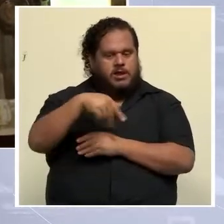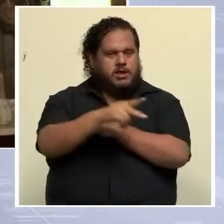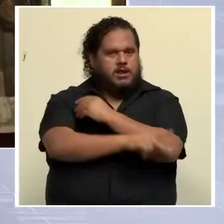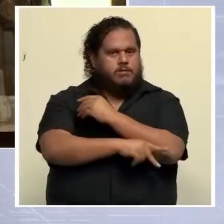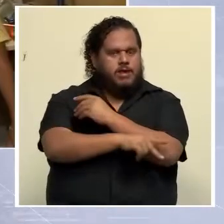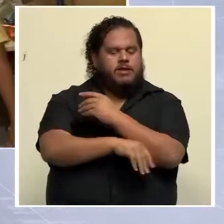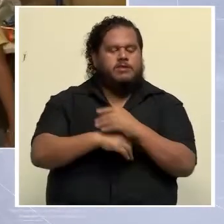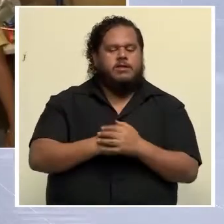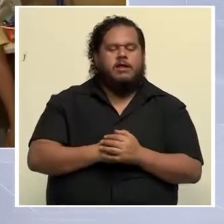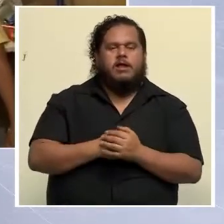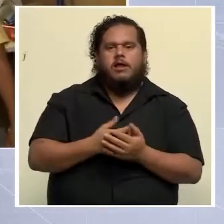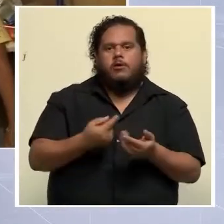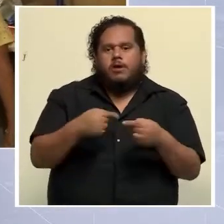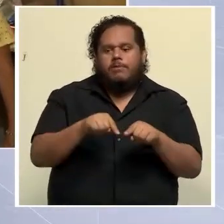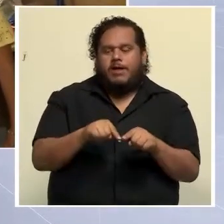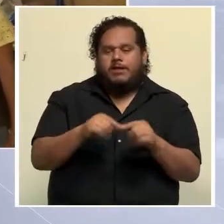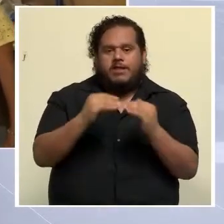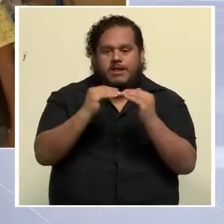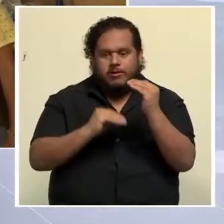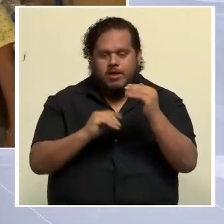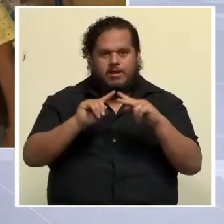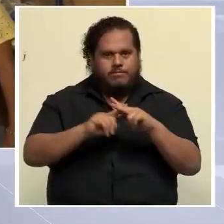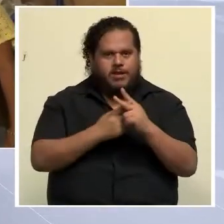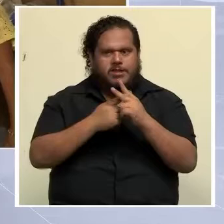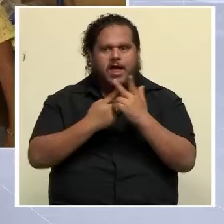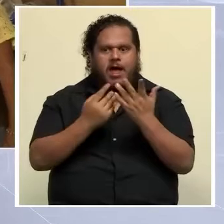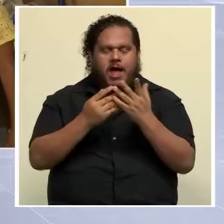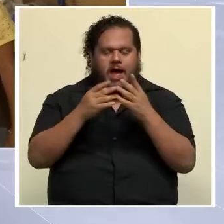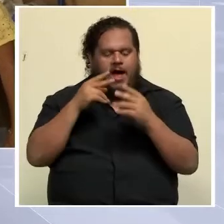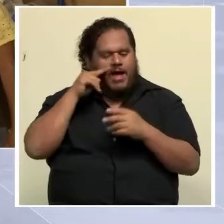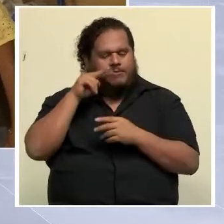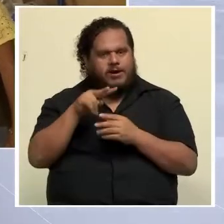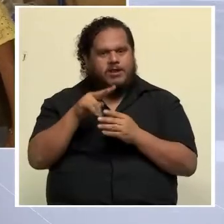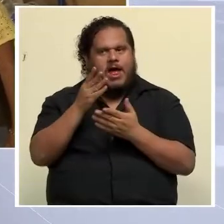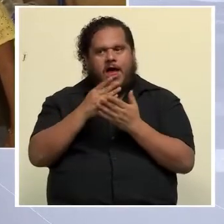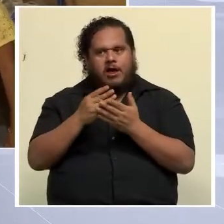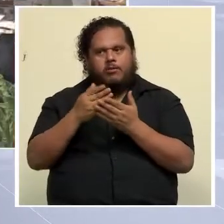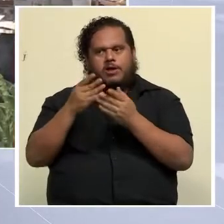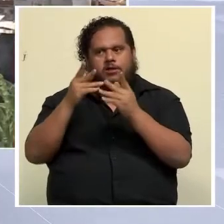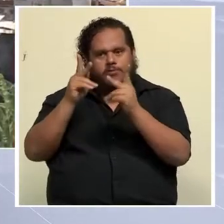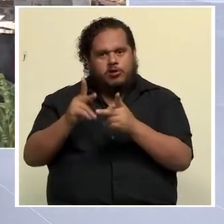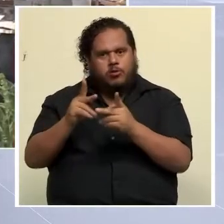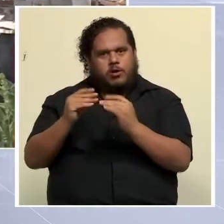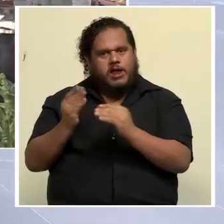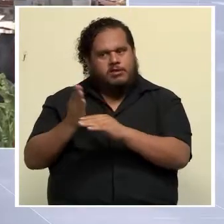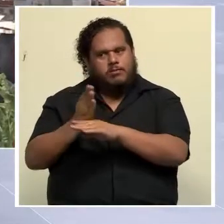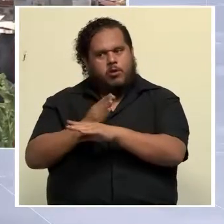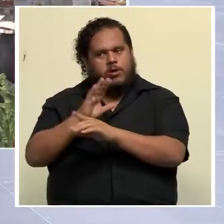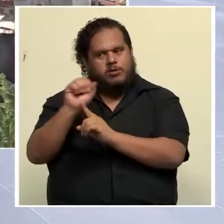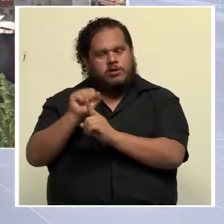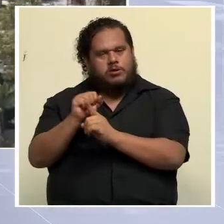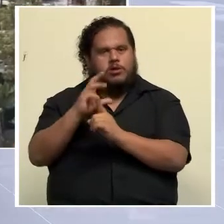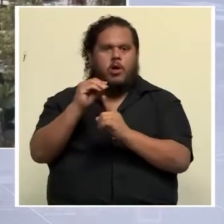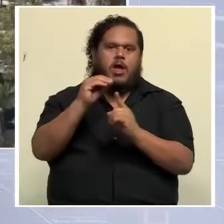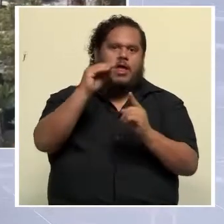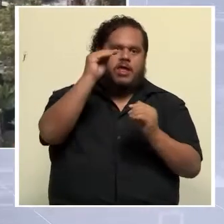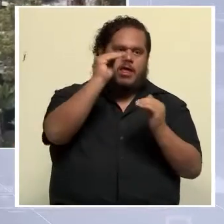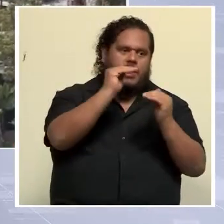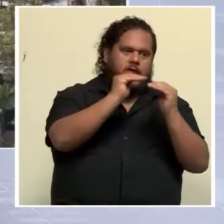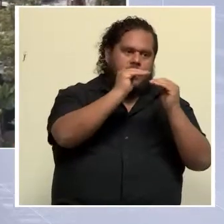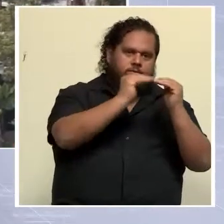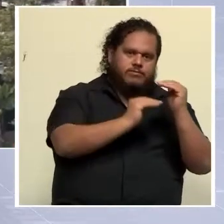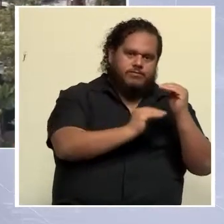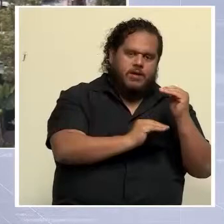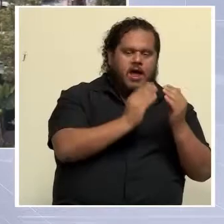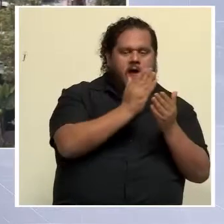es que lo que sucede es que la desigualdad comienza a incrementarse mientras algunas personas comienzan a mejorar de su situación y posteriormente comienza a reducirse una vez que incluso los que se